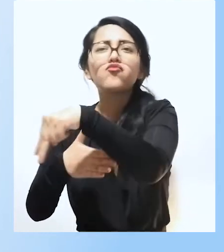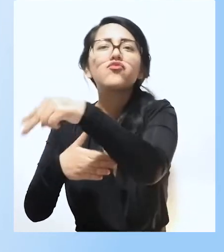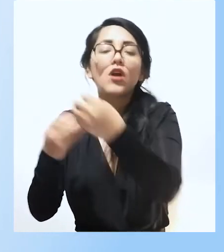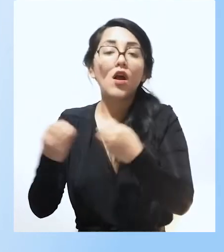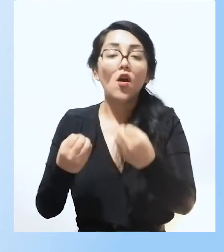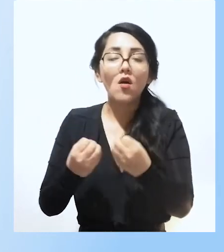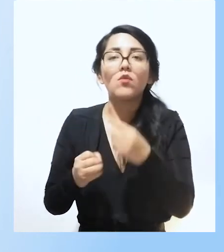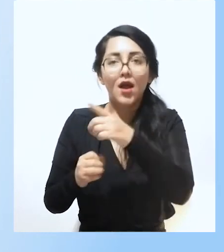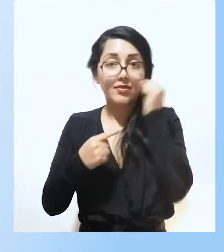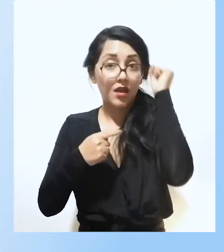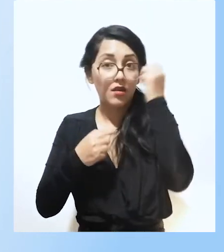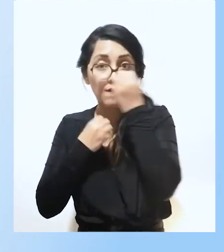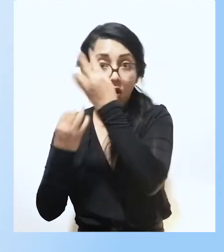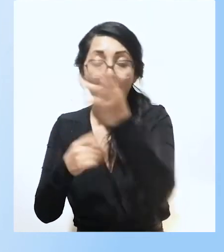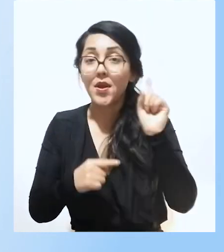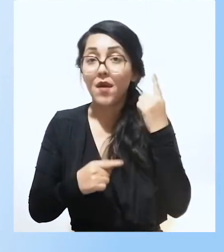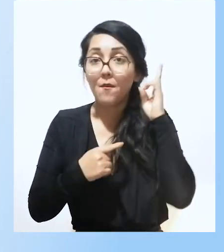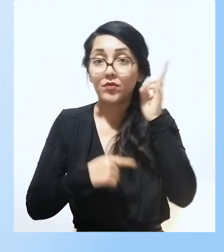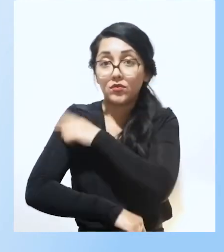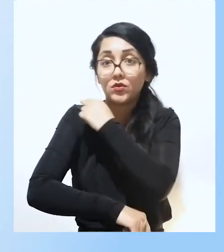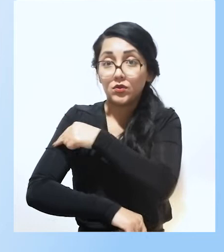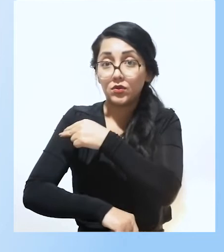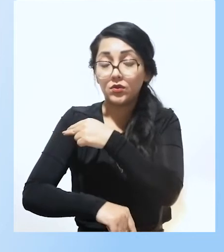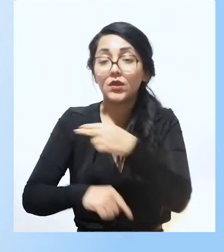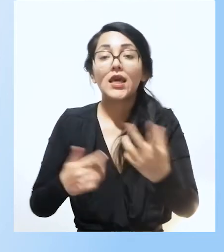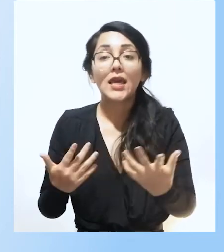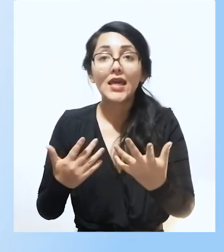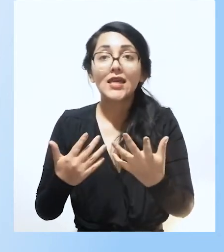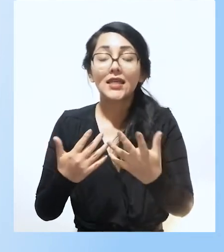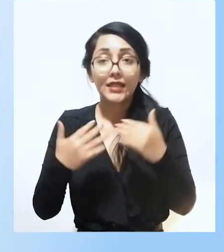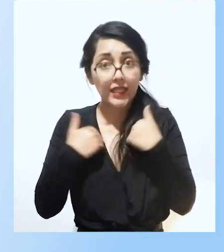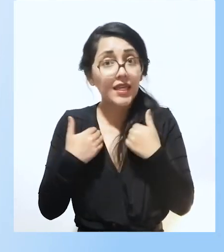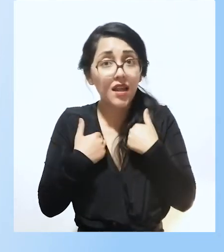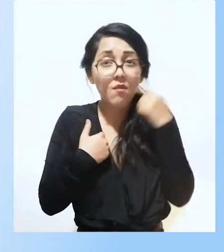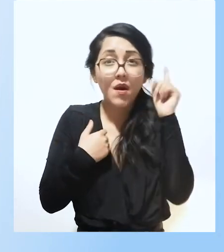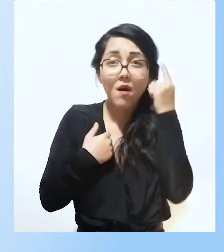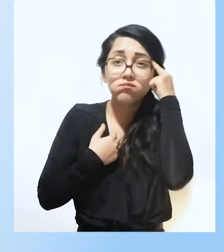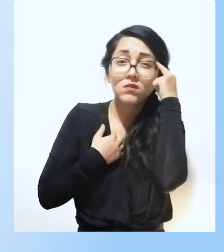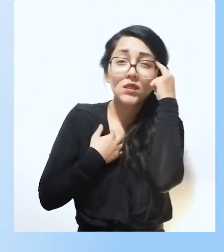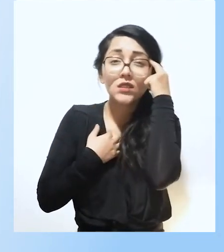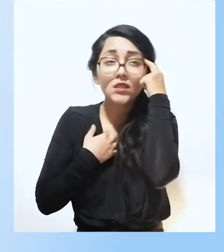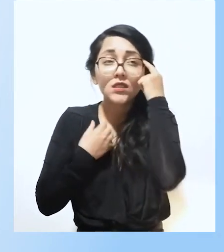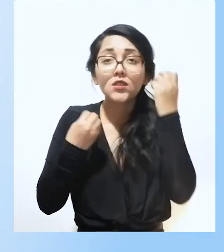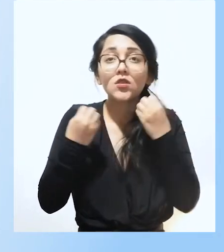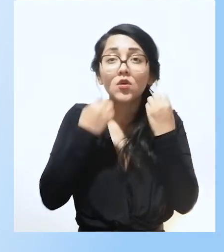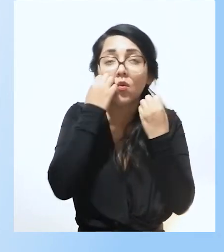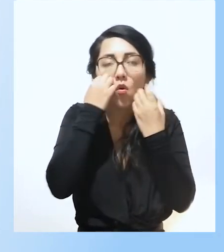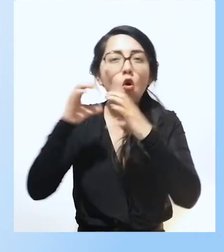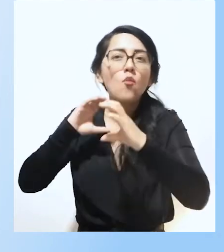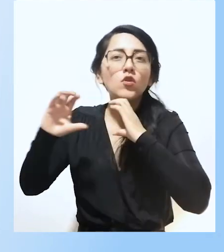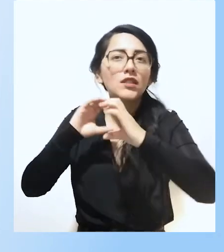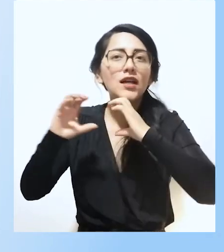la información. El pedagogo hospitalario tiene que pensar que el niño tiene que